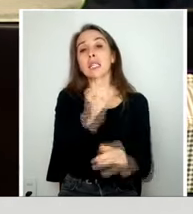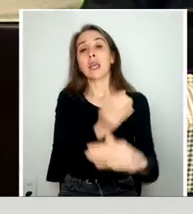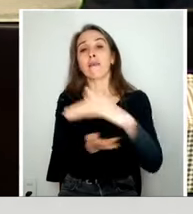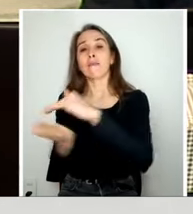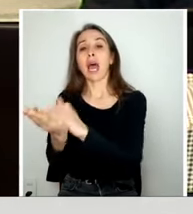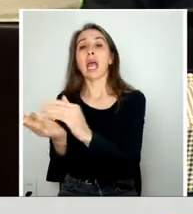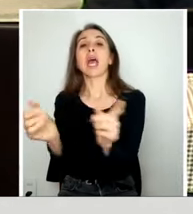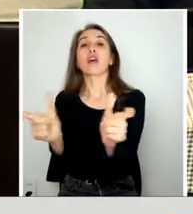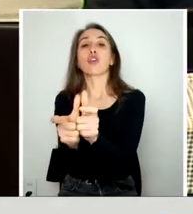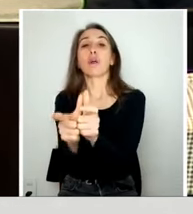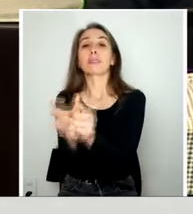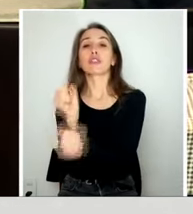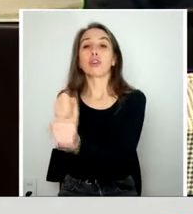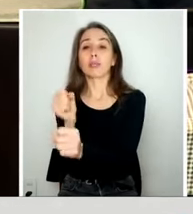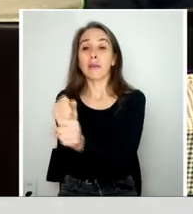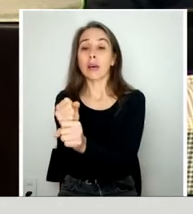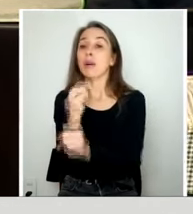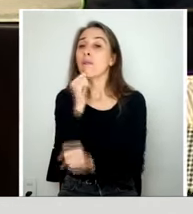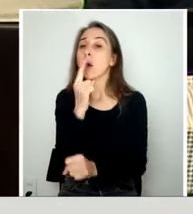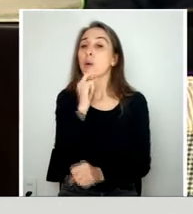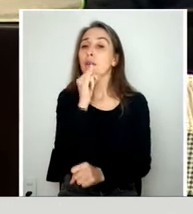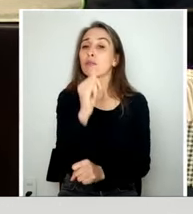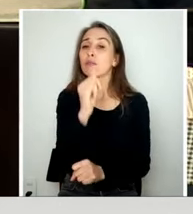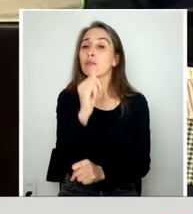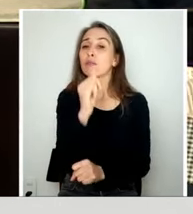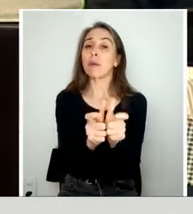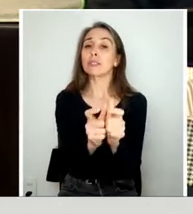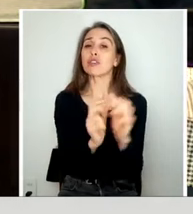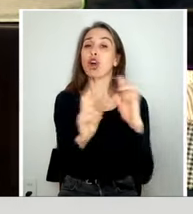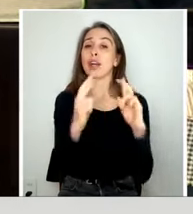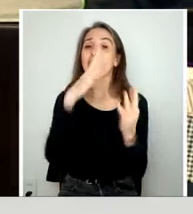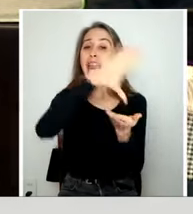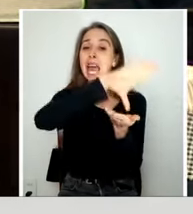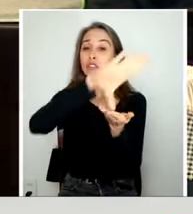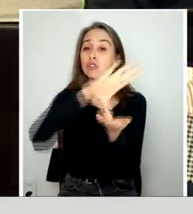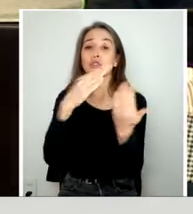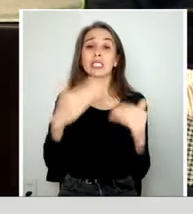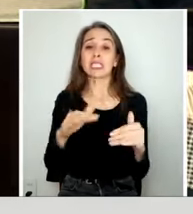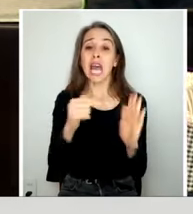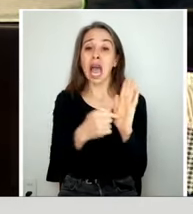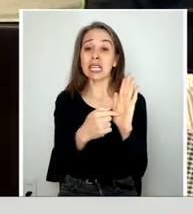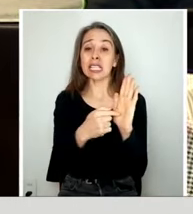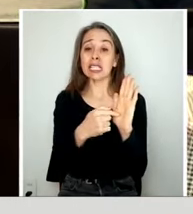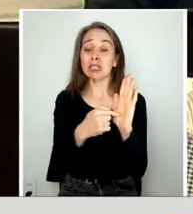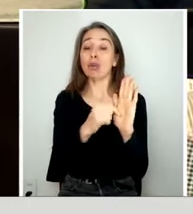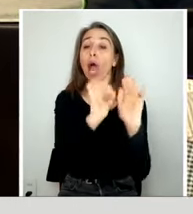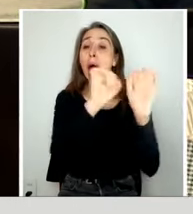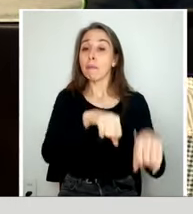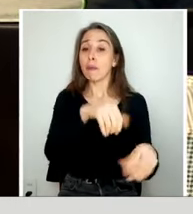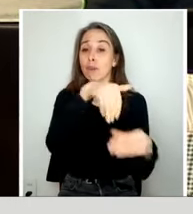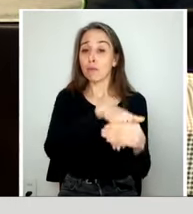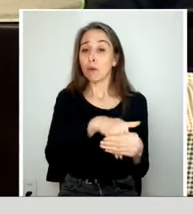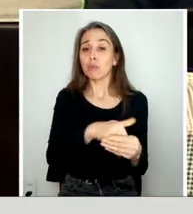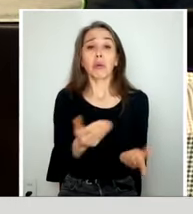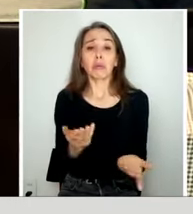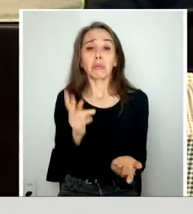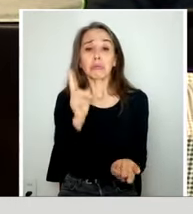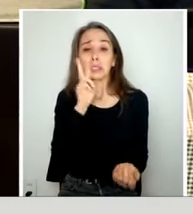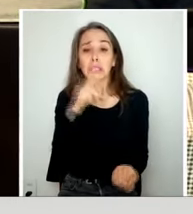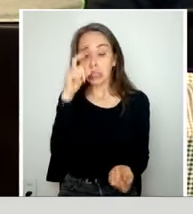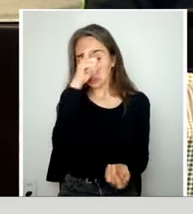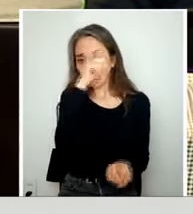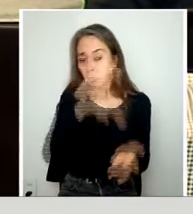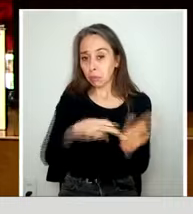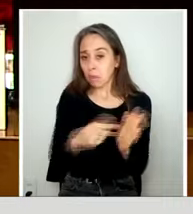dato la comisión de relaciones exteriores ya lo votó ya lo aprobó Entonces no veo dificultad en que ahora lo vea la comisión de trabajo presidente se puede pedir